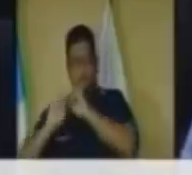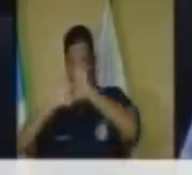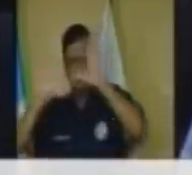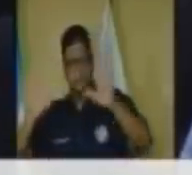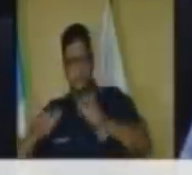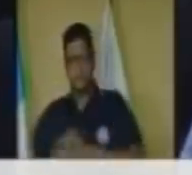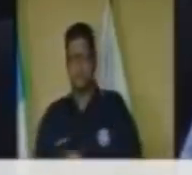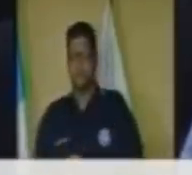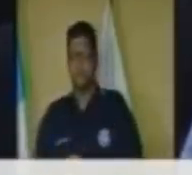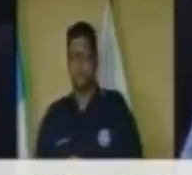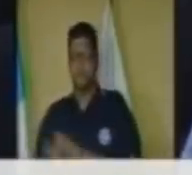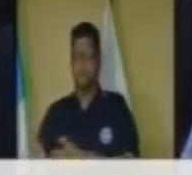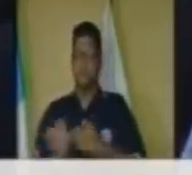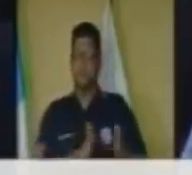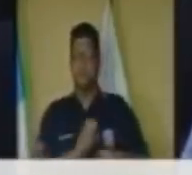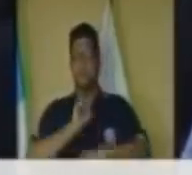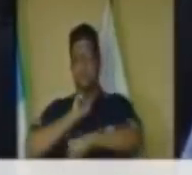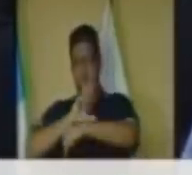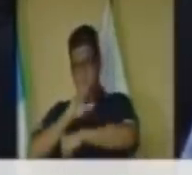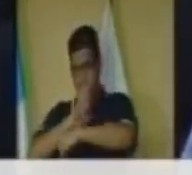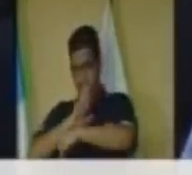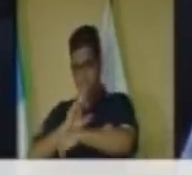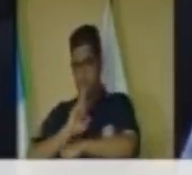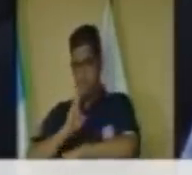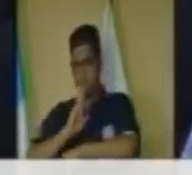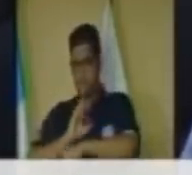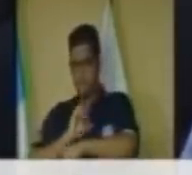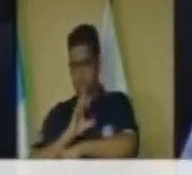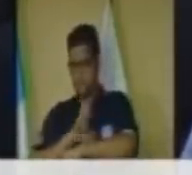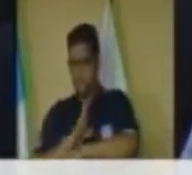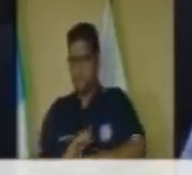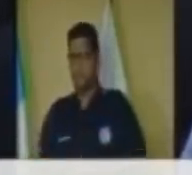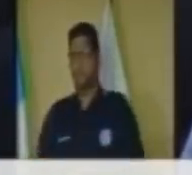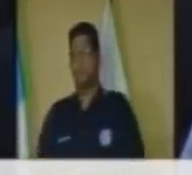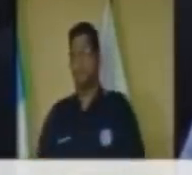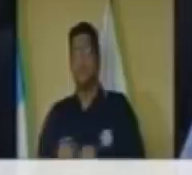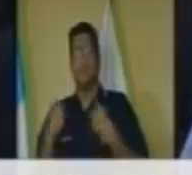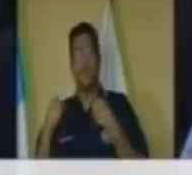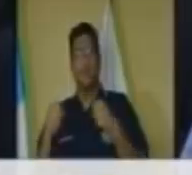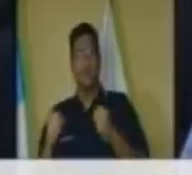de tener en cuenta para esto? Sí, la recomendación es que ahí se hizo una llamada